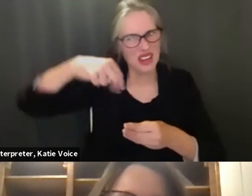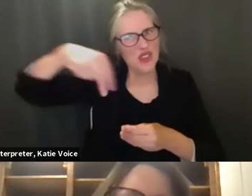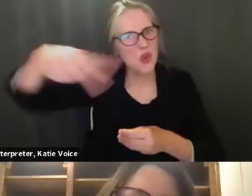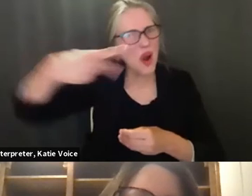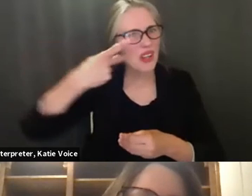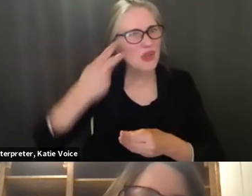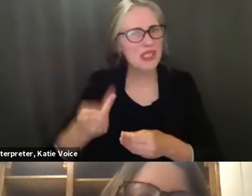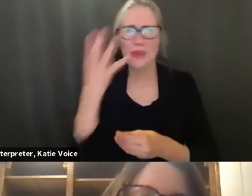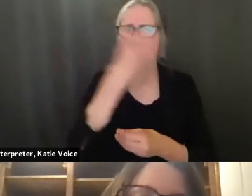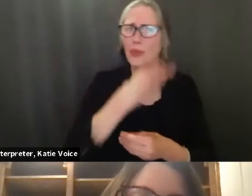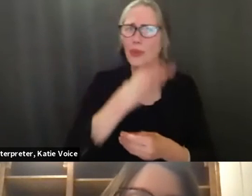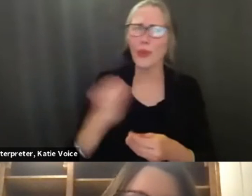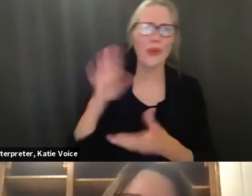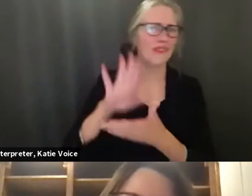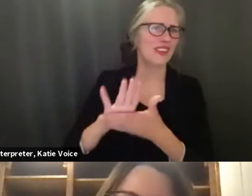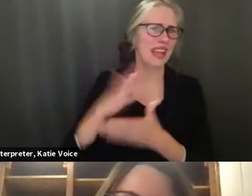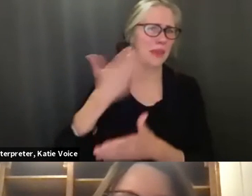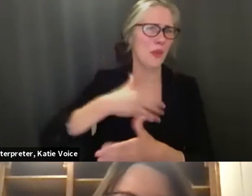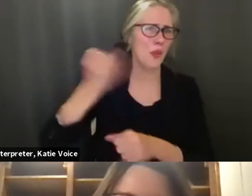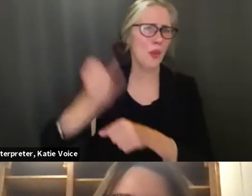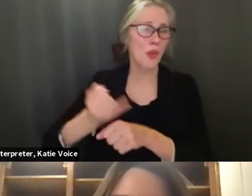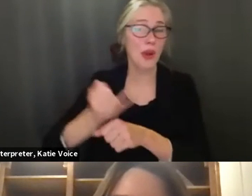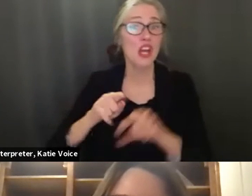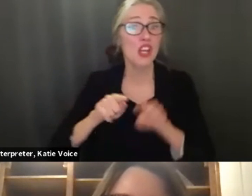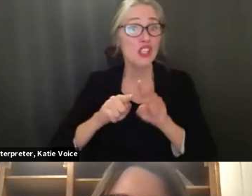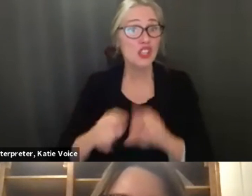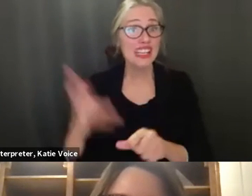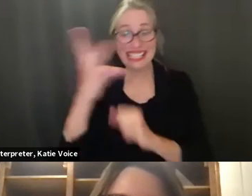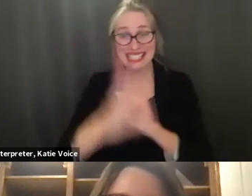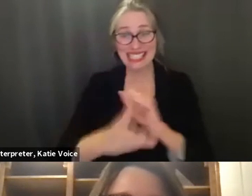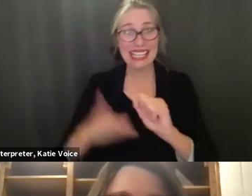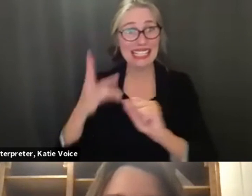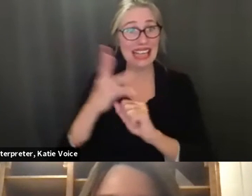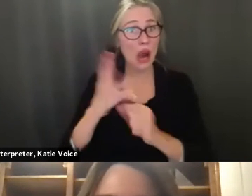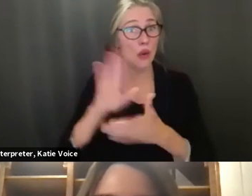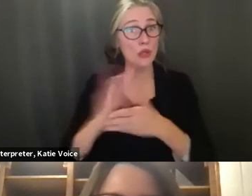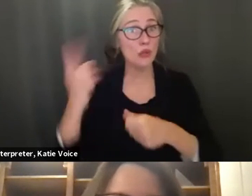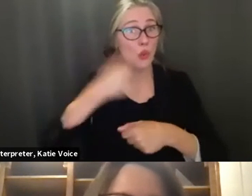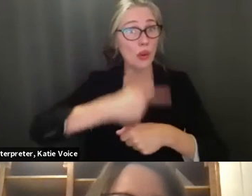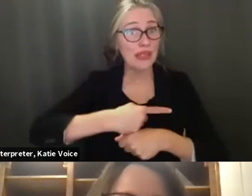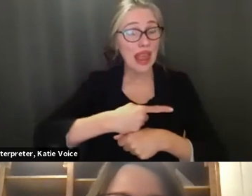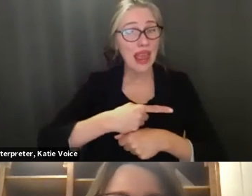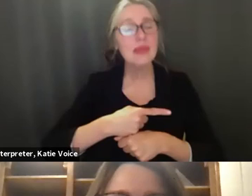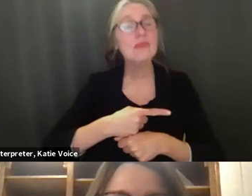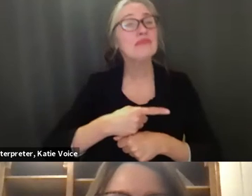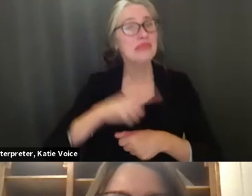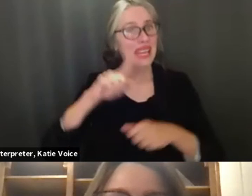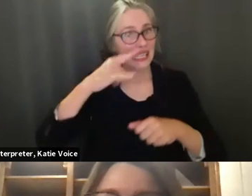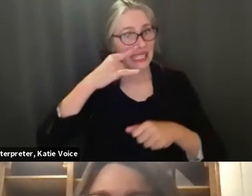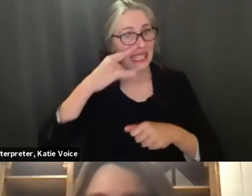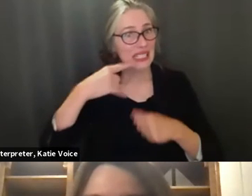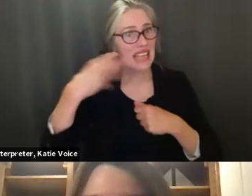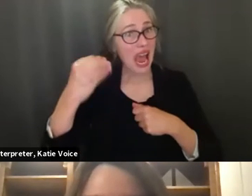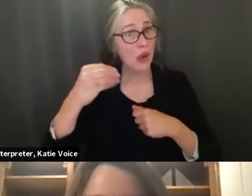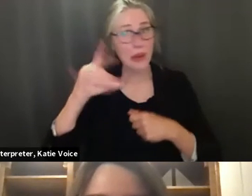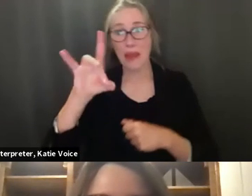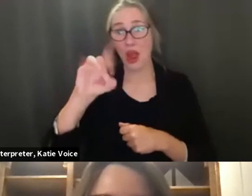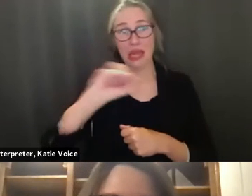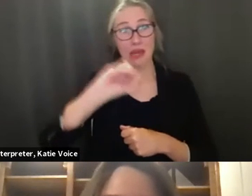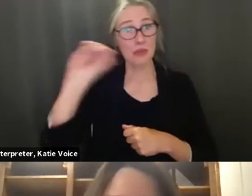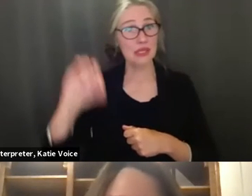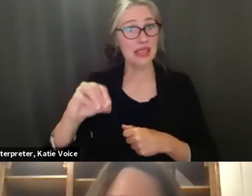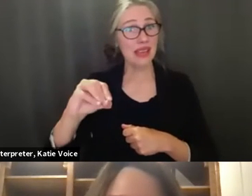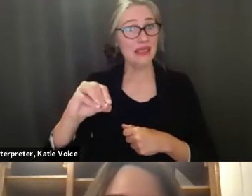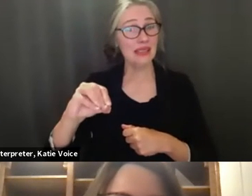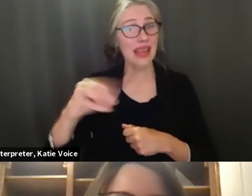como lo pueden ver en Harding. Durante un día de 6 horas, los niños pasan como el 80% de su tiempo al aire